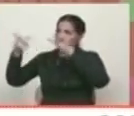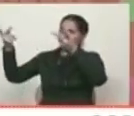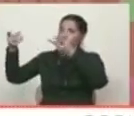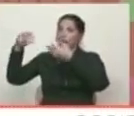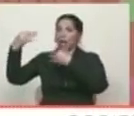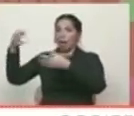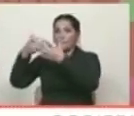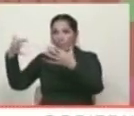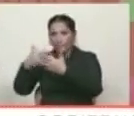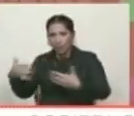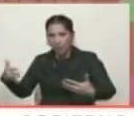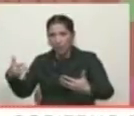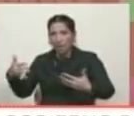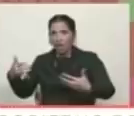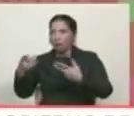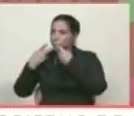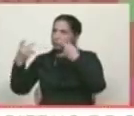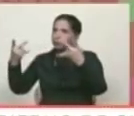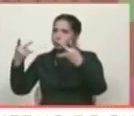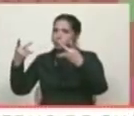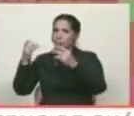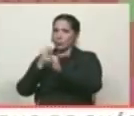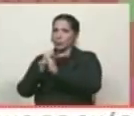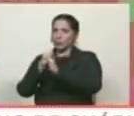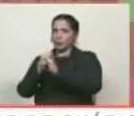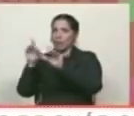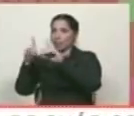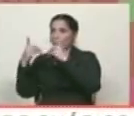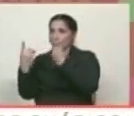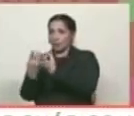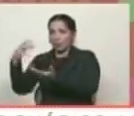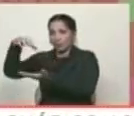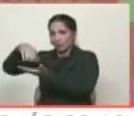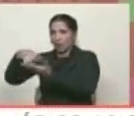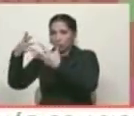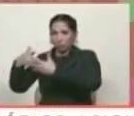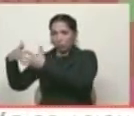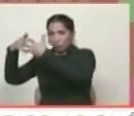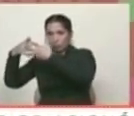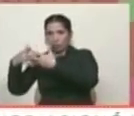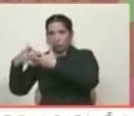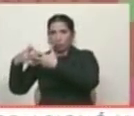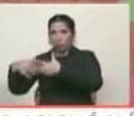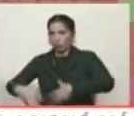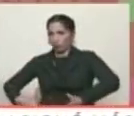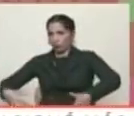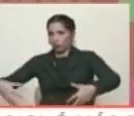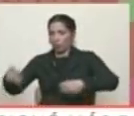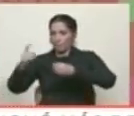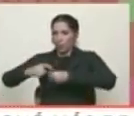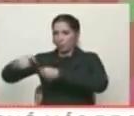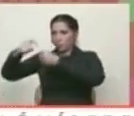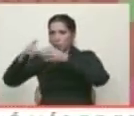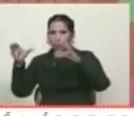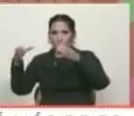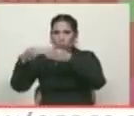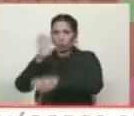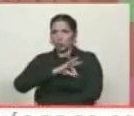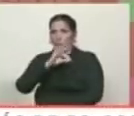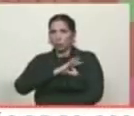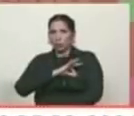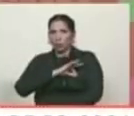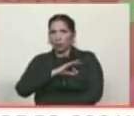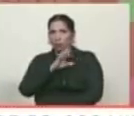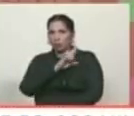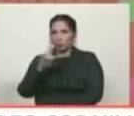a través de redes sociales, al Departamento de Estado y al Departamento del Tesoro, para incluir a los colectivos sociales de la